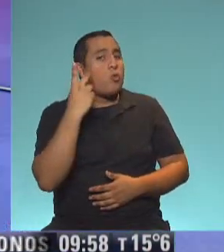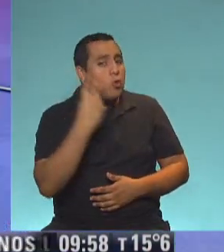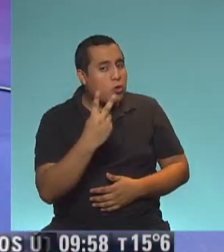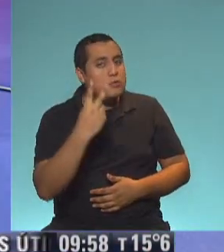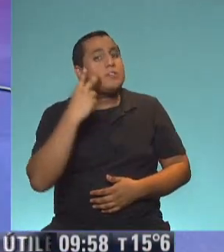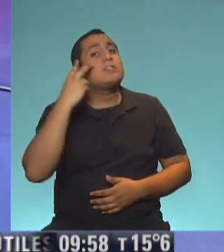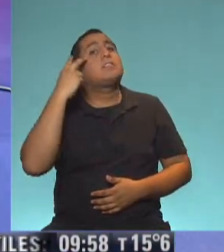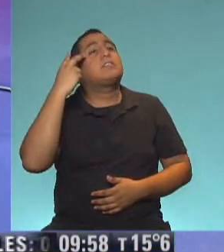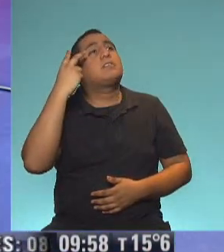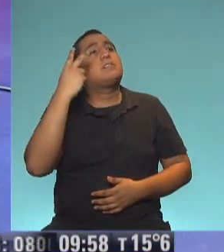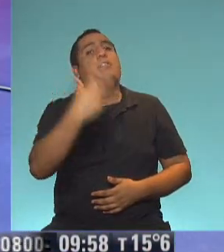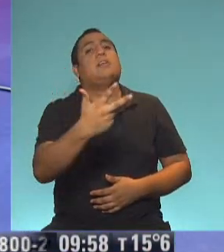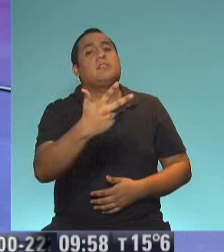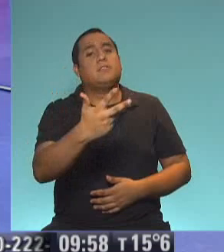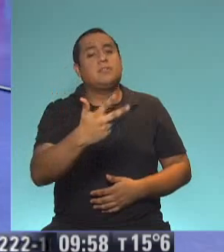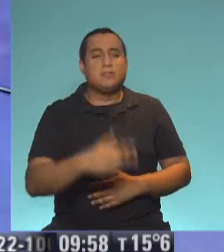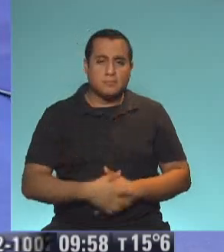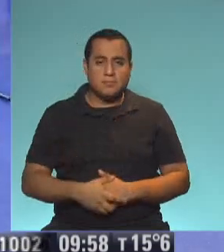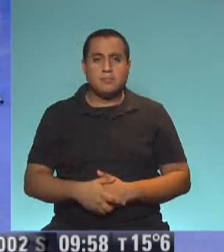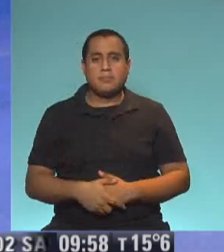a las...